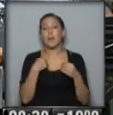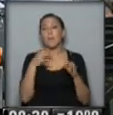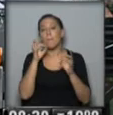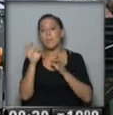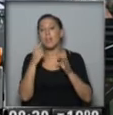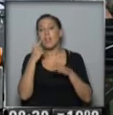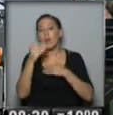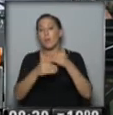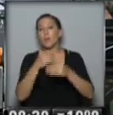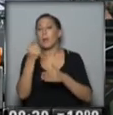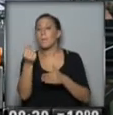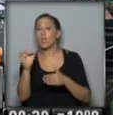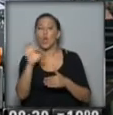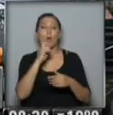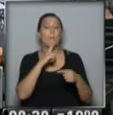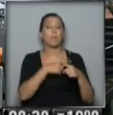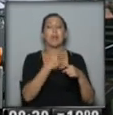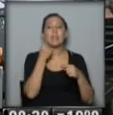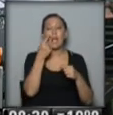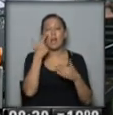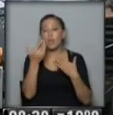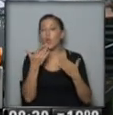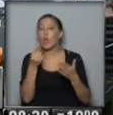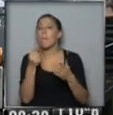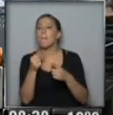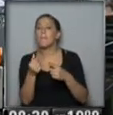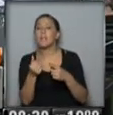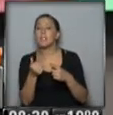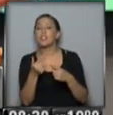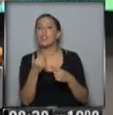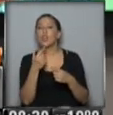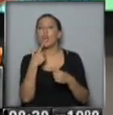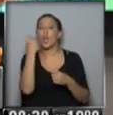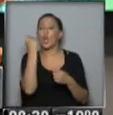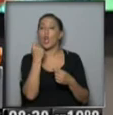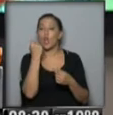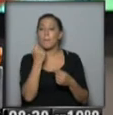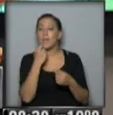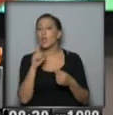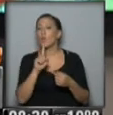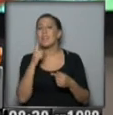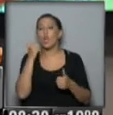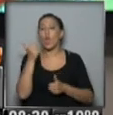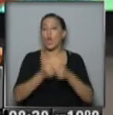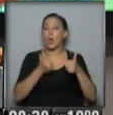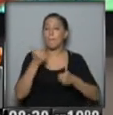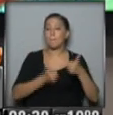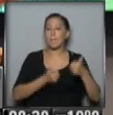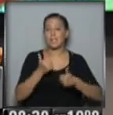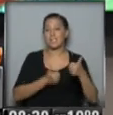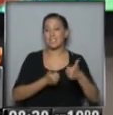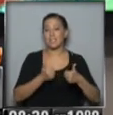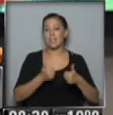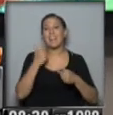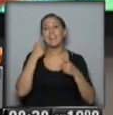de los precios o las políticas para determinar precios o las políticas económicas no es una competencia del instituto